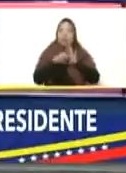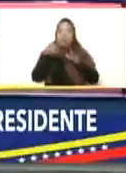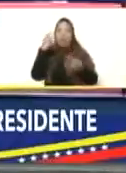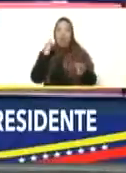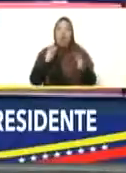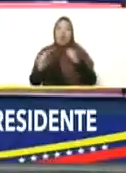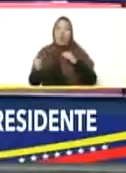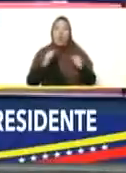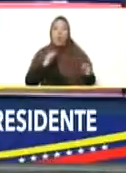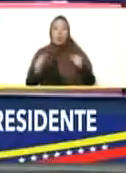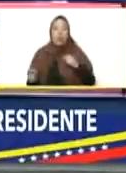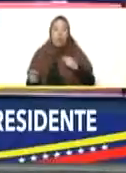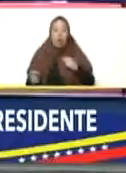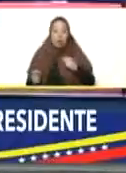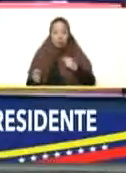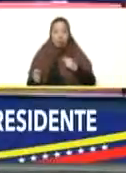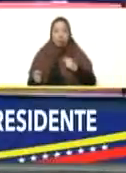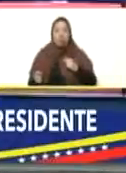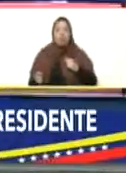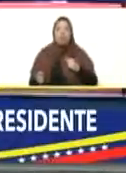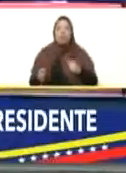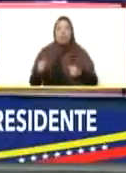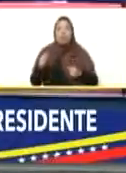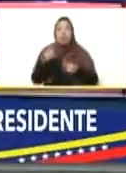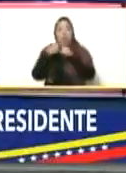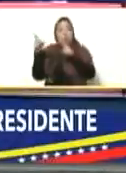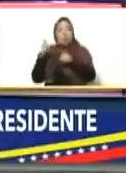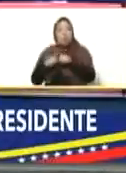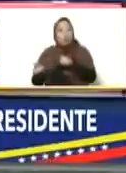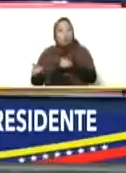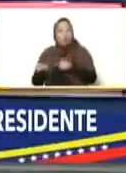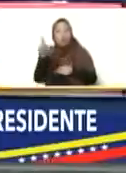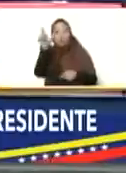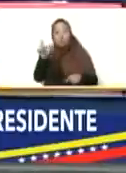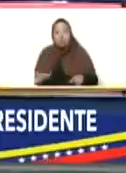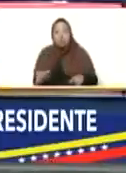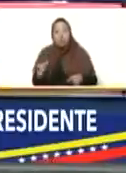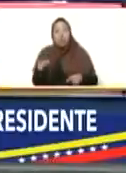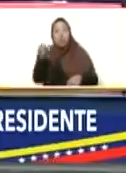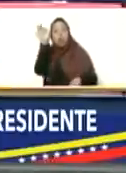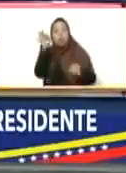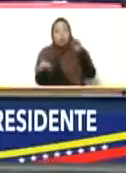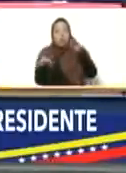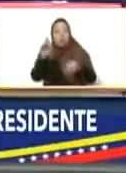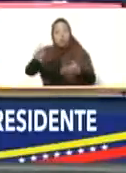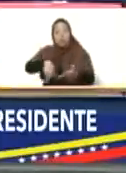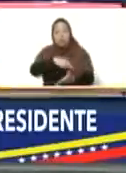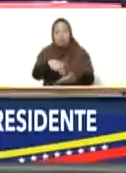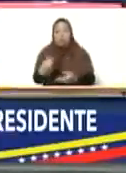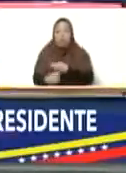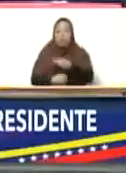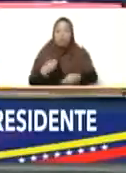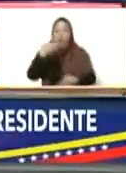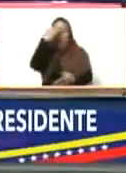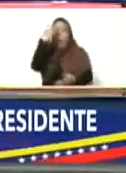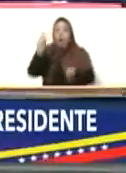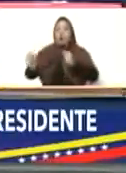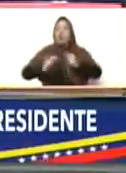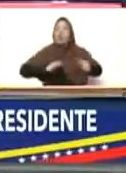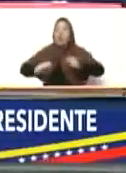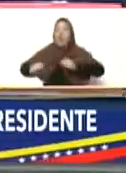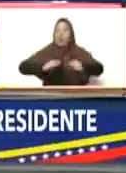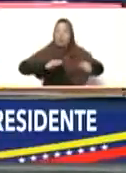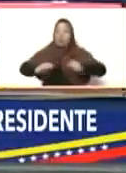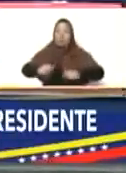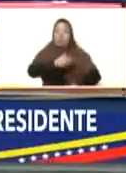jorge arriaza villarroel el procurador general de la república vamos a coordinar con el